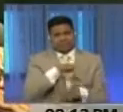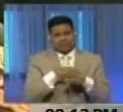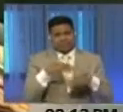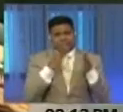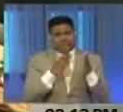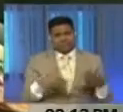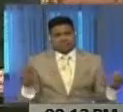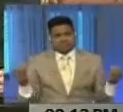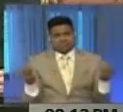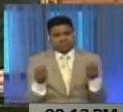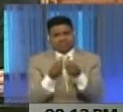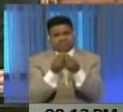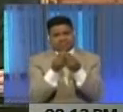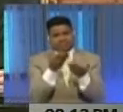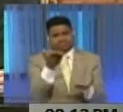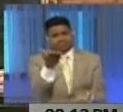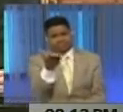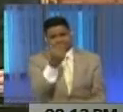compañeros,